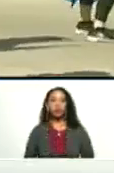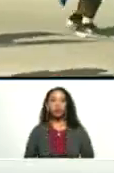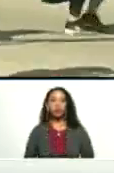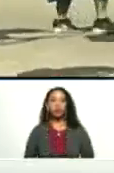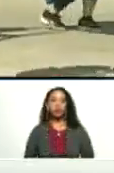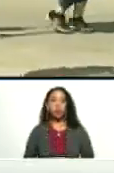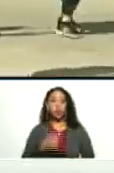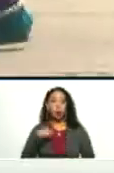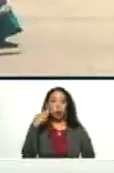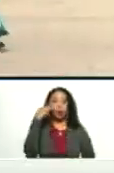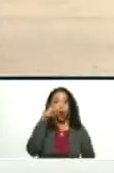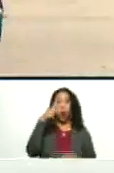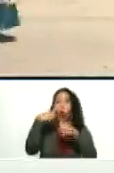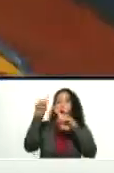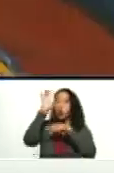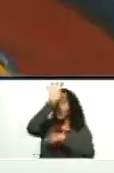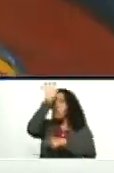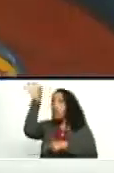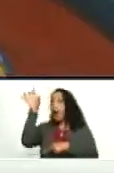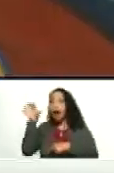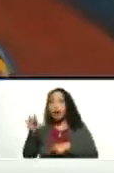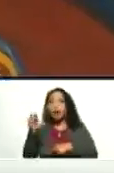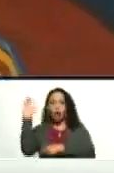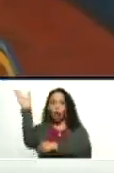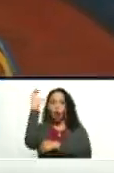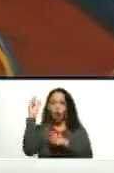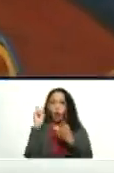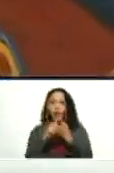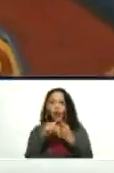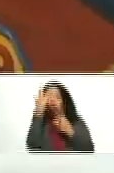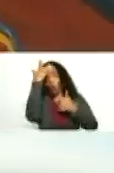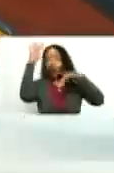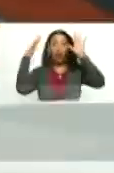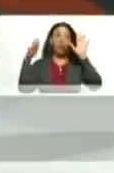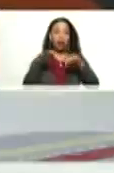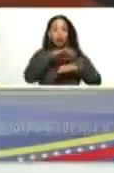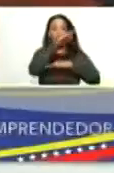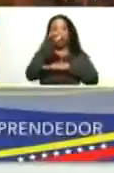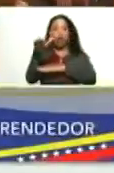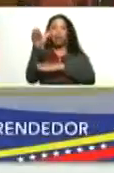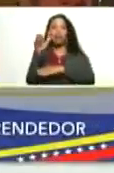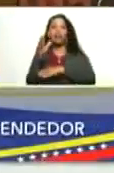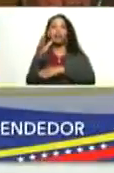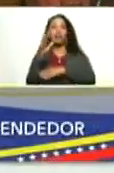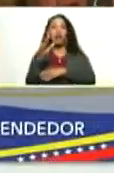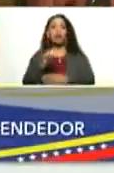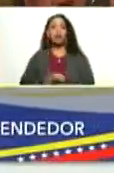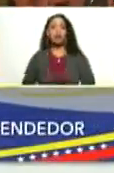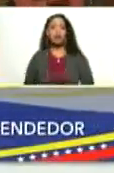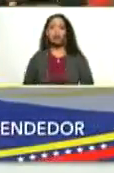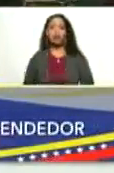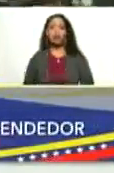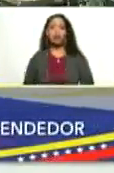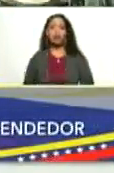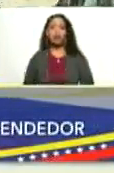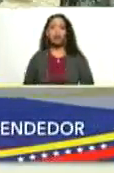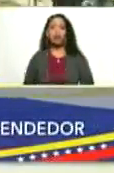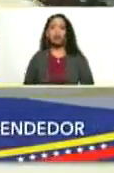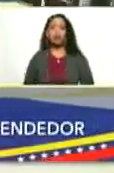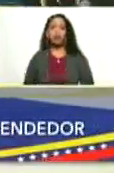Me pongo a ver otros países, Colombia, los carnavales de la costa de Barranquilla, ¿verdad, Ernesto? Bello.